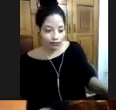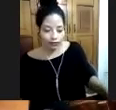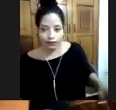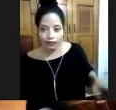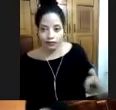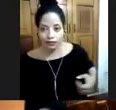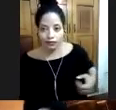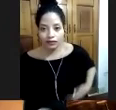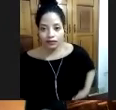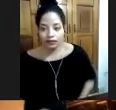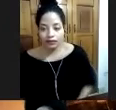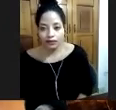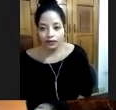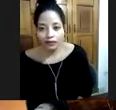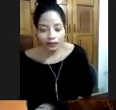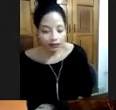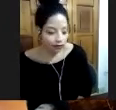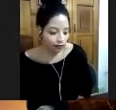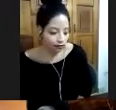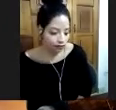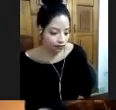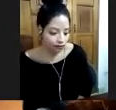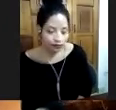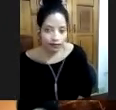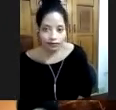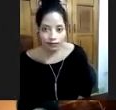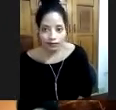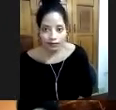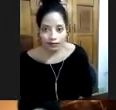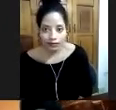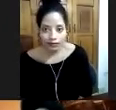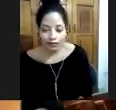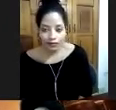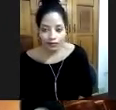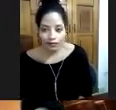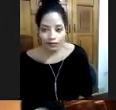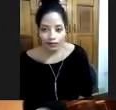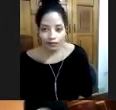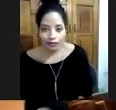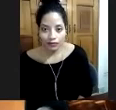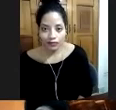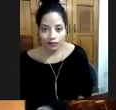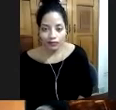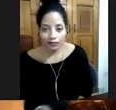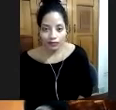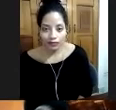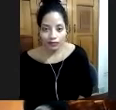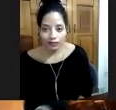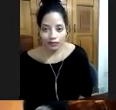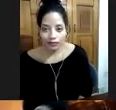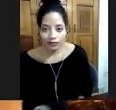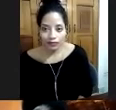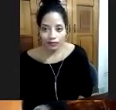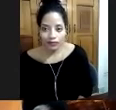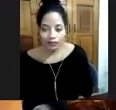parte del gobierno. No ha hecho pues un plan cómo realmente este trabajo